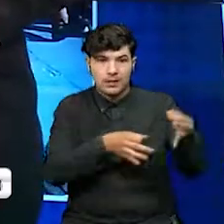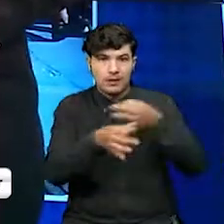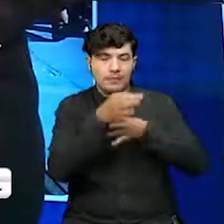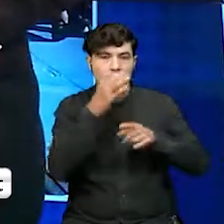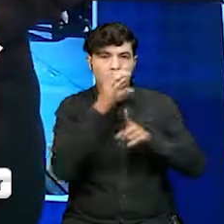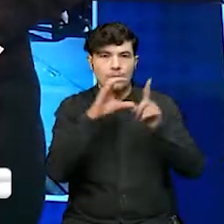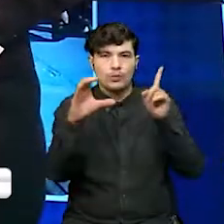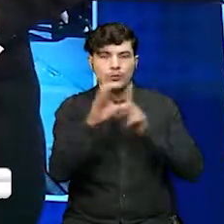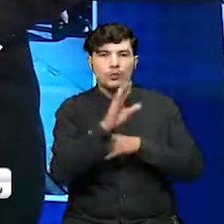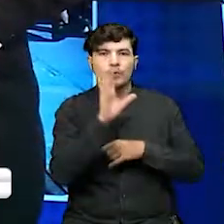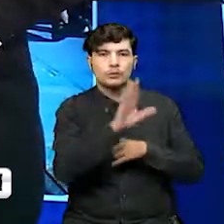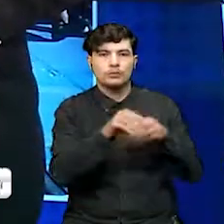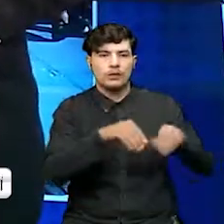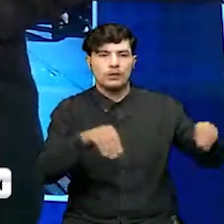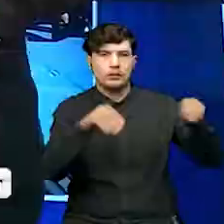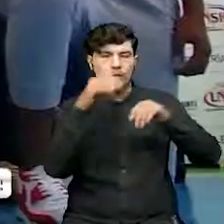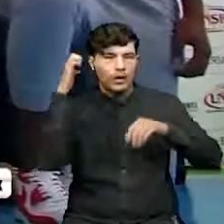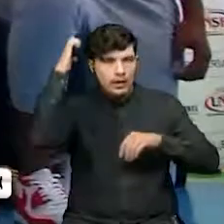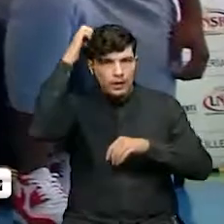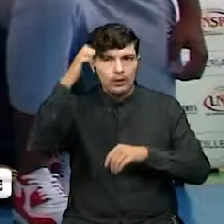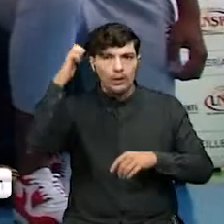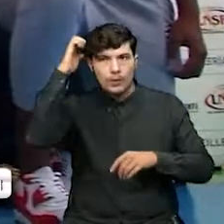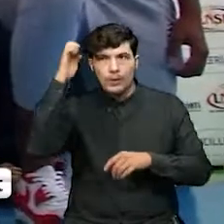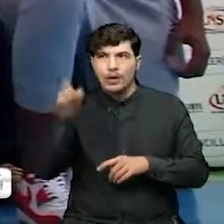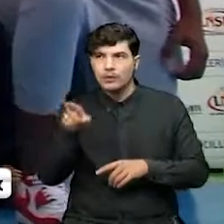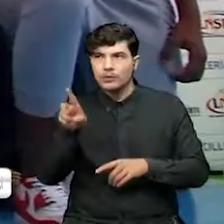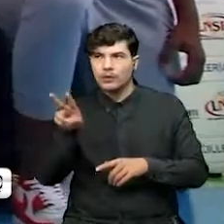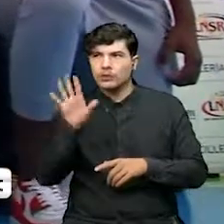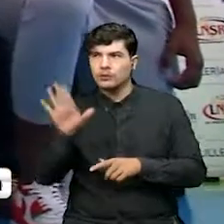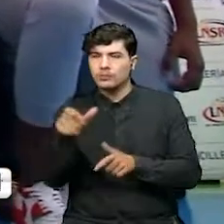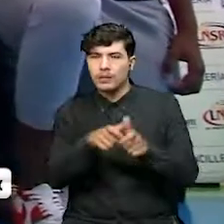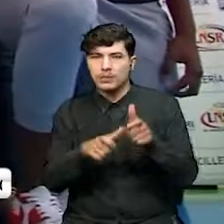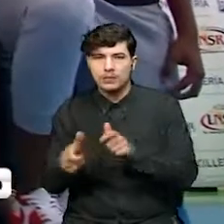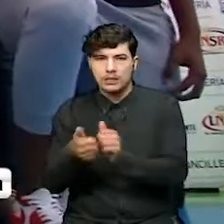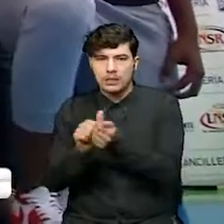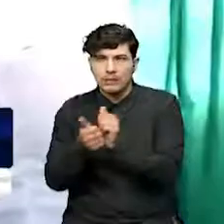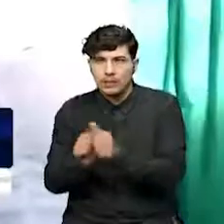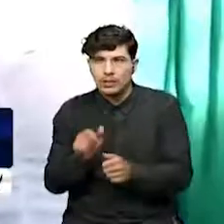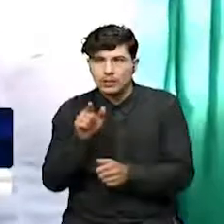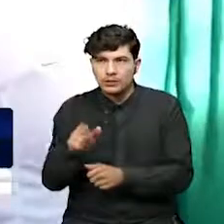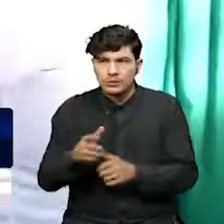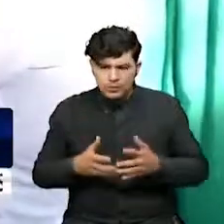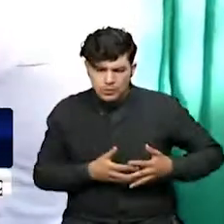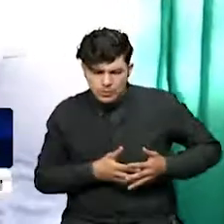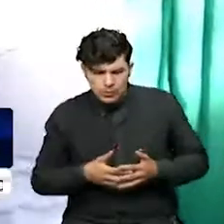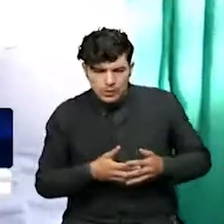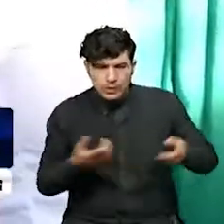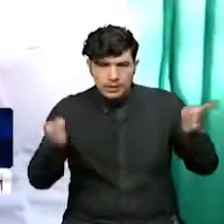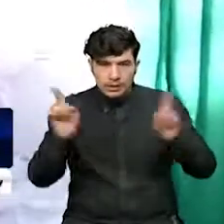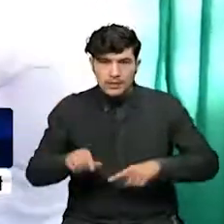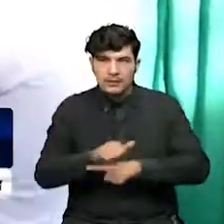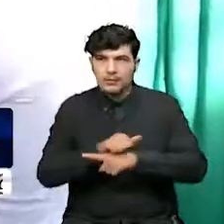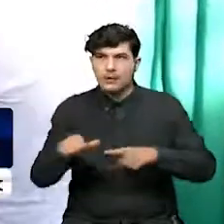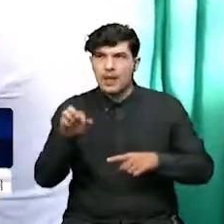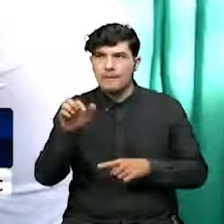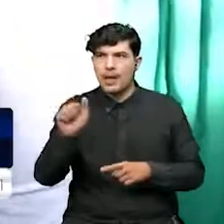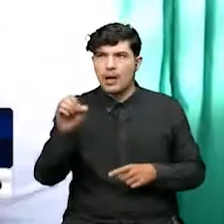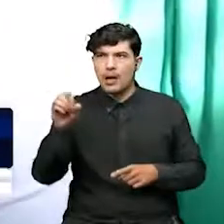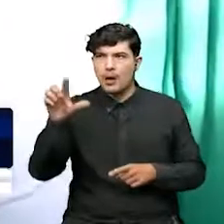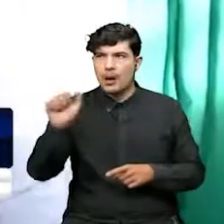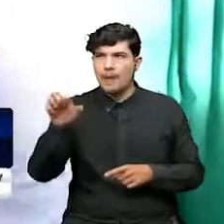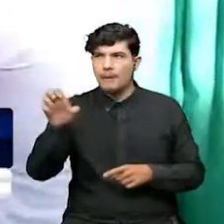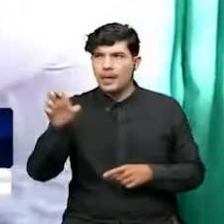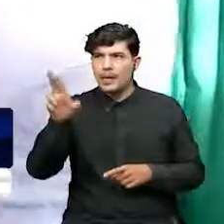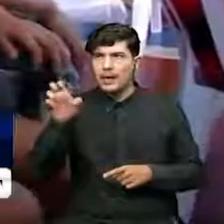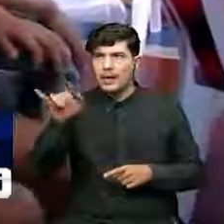deportivo en territorio europeo 12 rugbistas nortesantandereanas y la entrenadora paula pereira viajarán